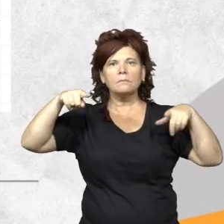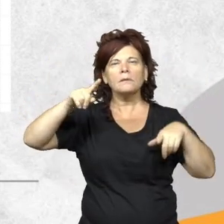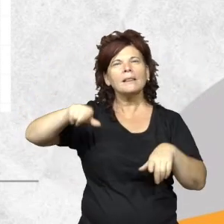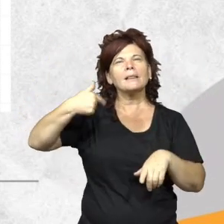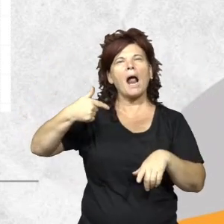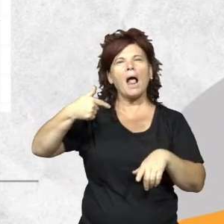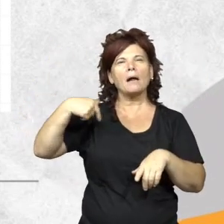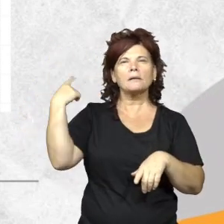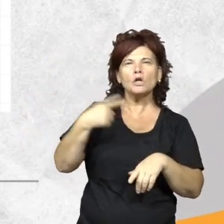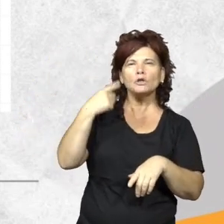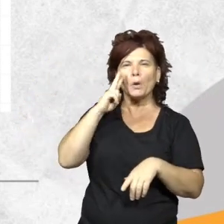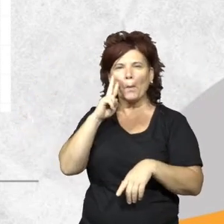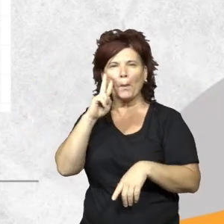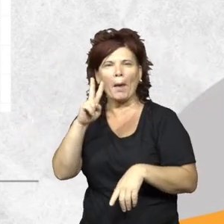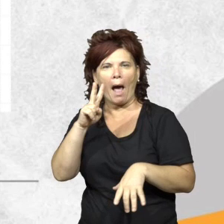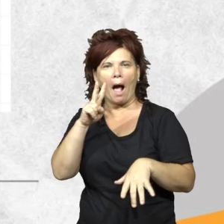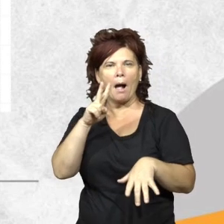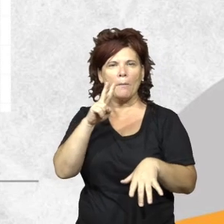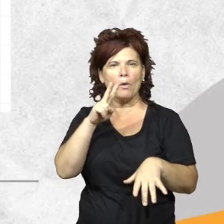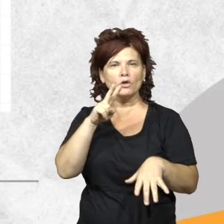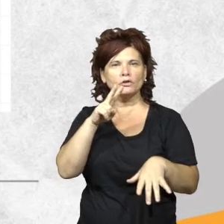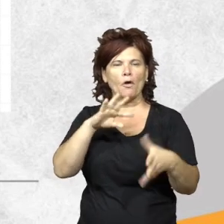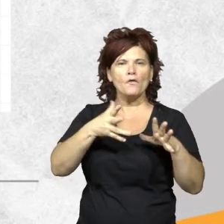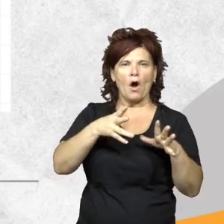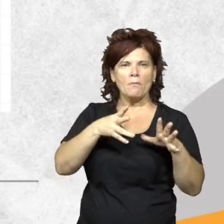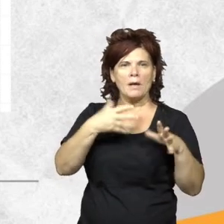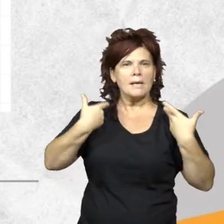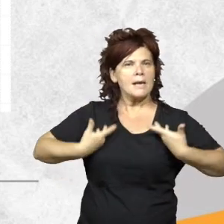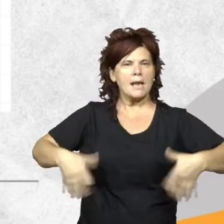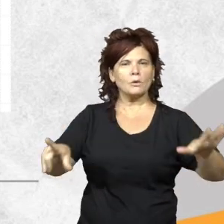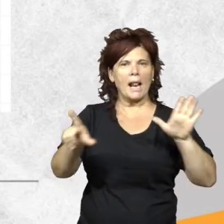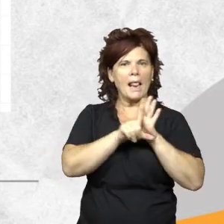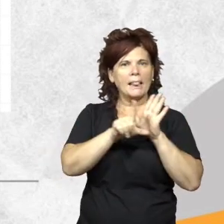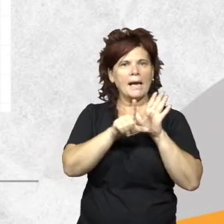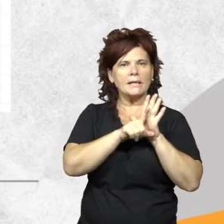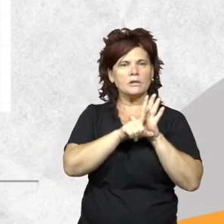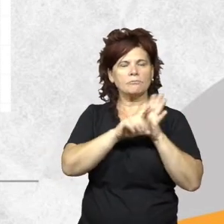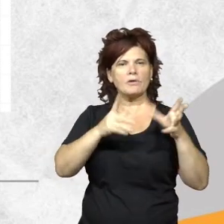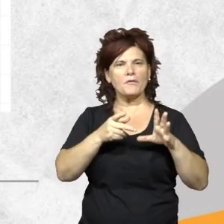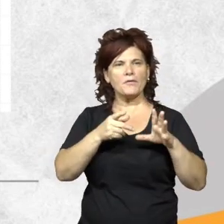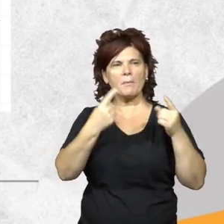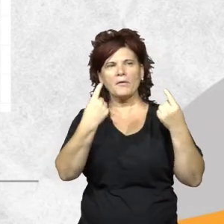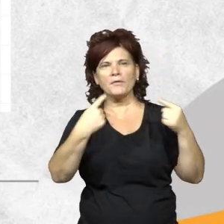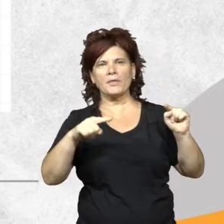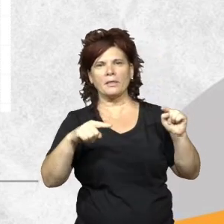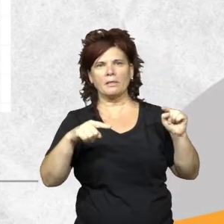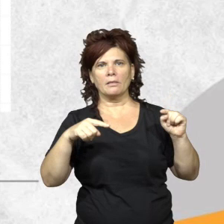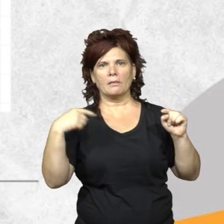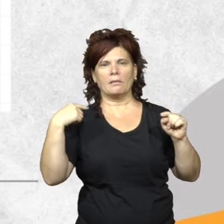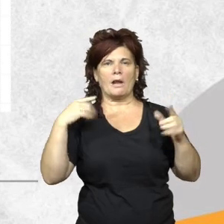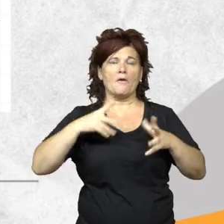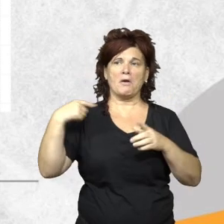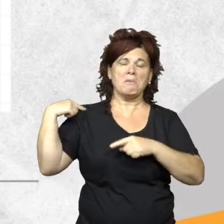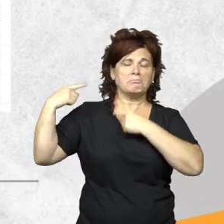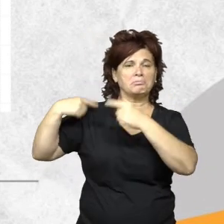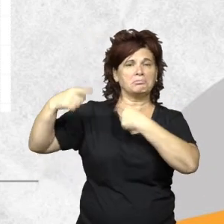las cosas y aplicar los institutos clásicos del derecho de una manera distinta a como lo hemos venido haciendo de